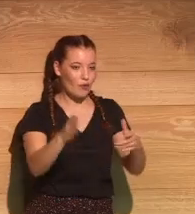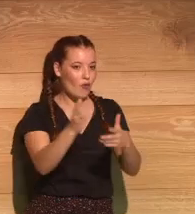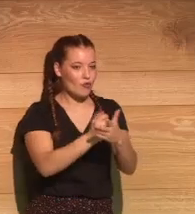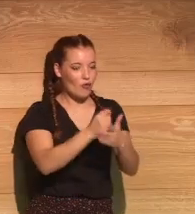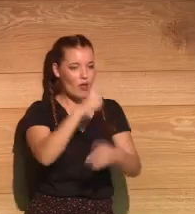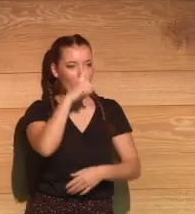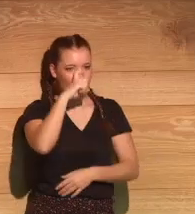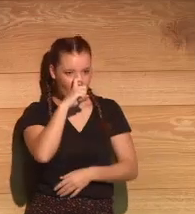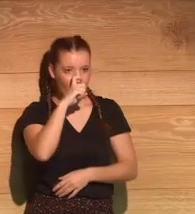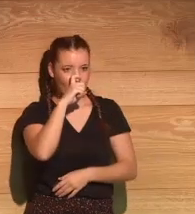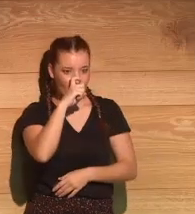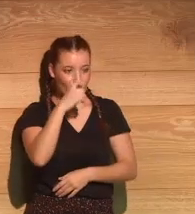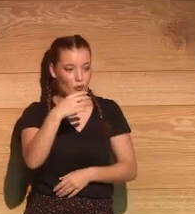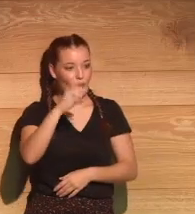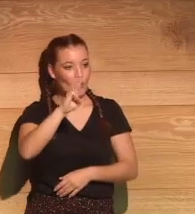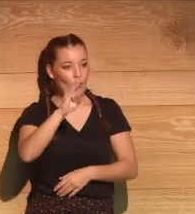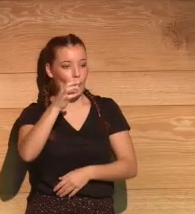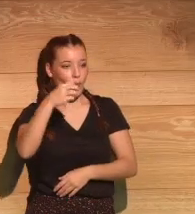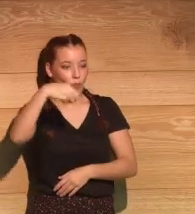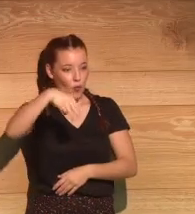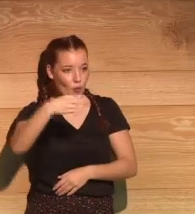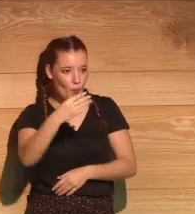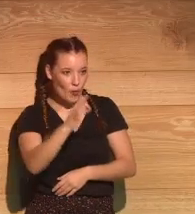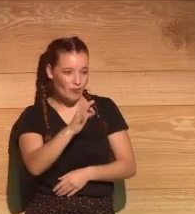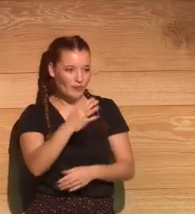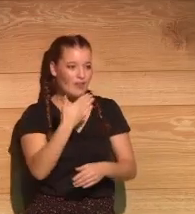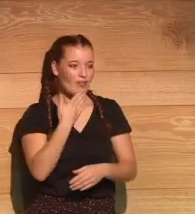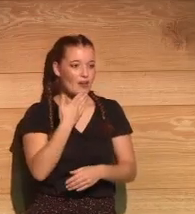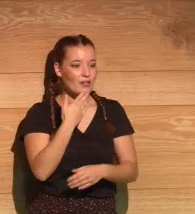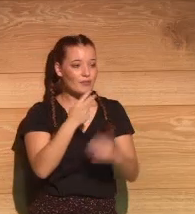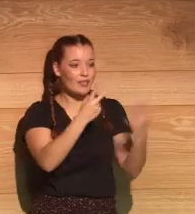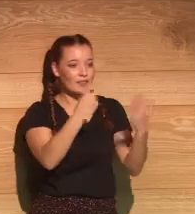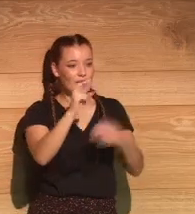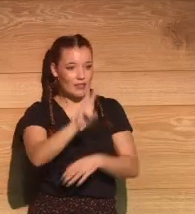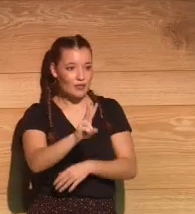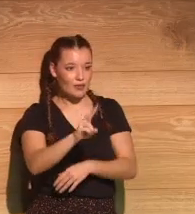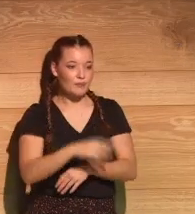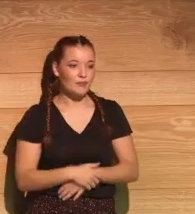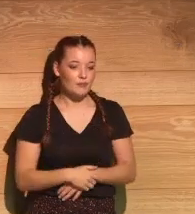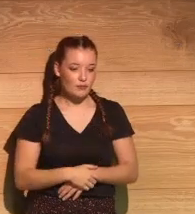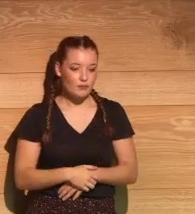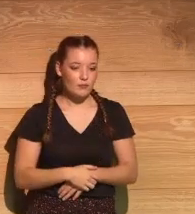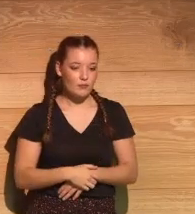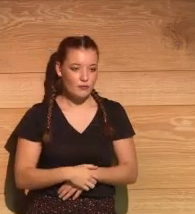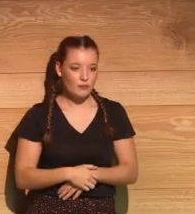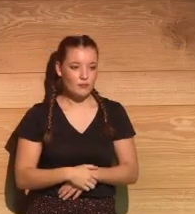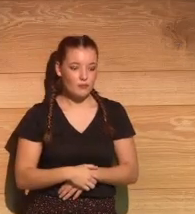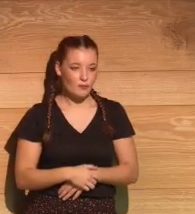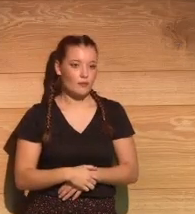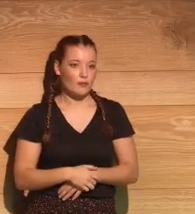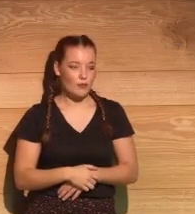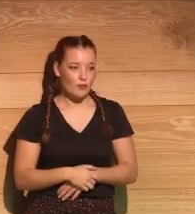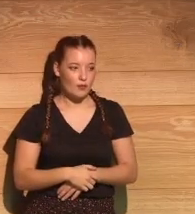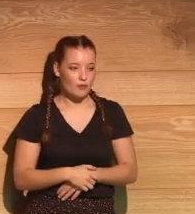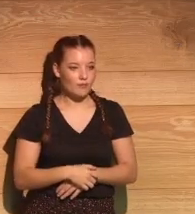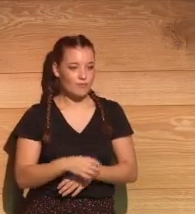y tantos años. Al final la nueva política en España se ha convertido en una suerte de efebofilia, de restitución y de sustitución de viejos